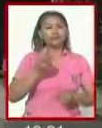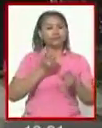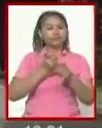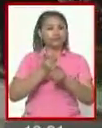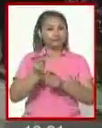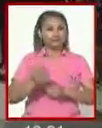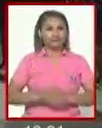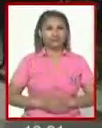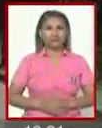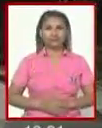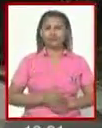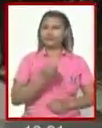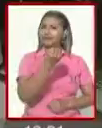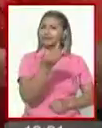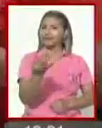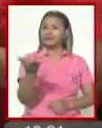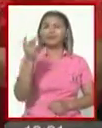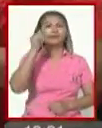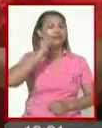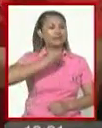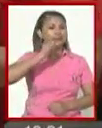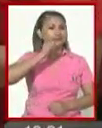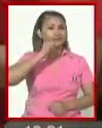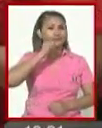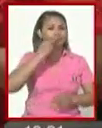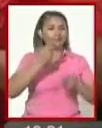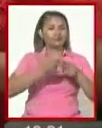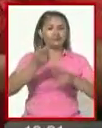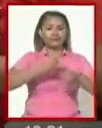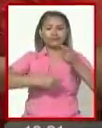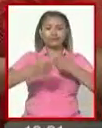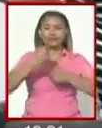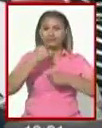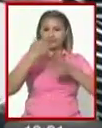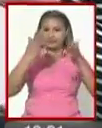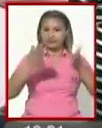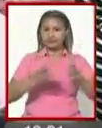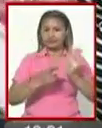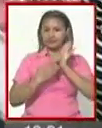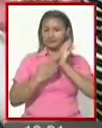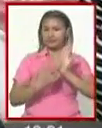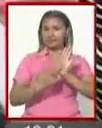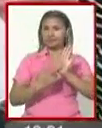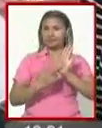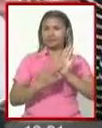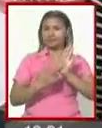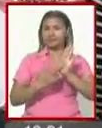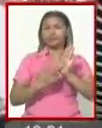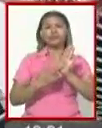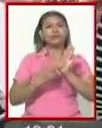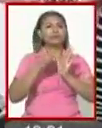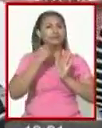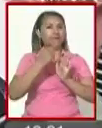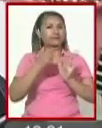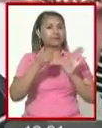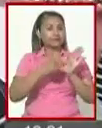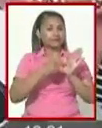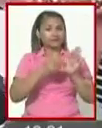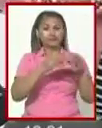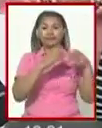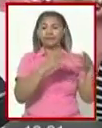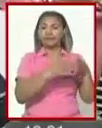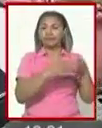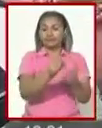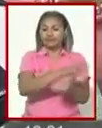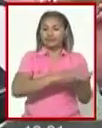ven afectados. Unas cuantas mujeres, llamarse gremiales, como ella dice, en representación de los gremiales, dicen que ellos